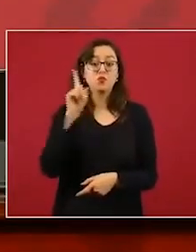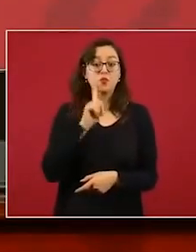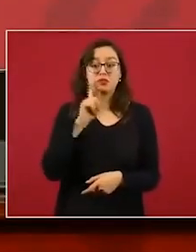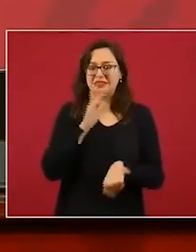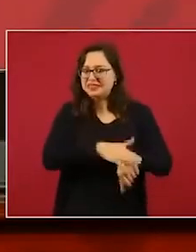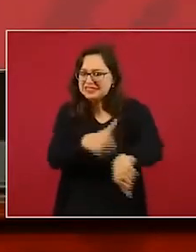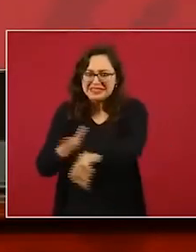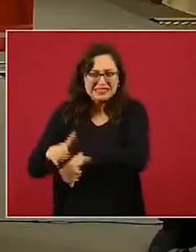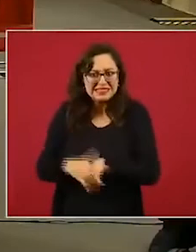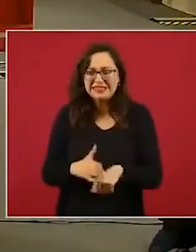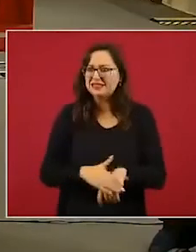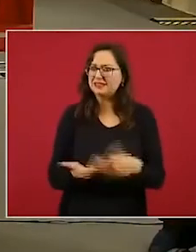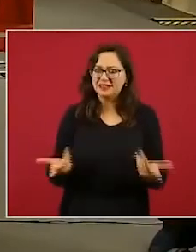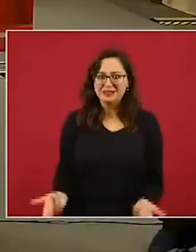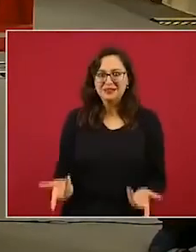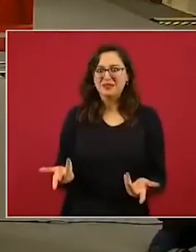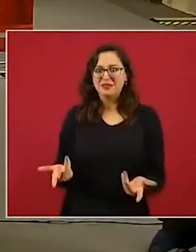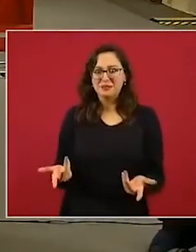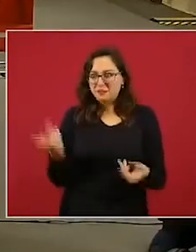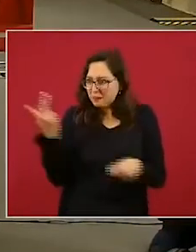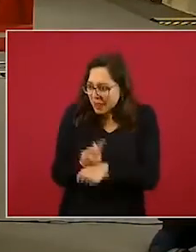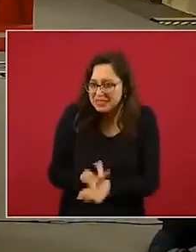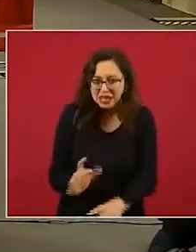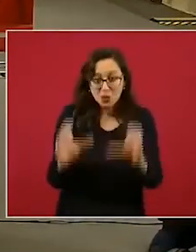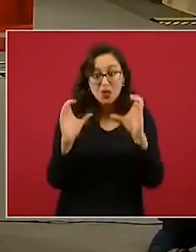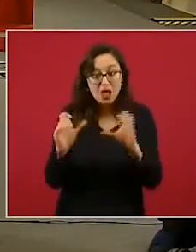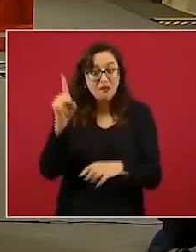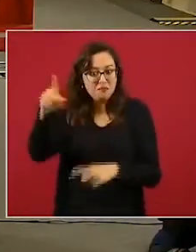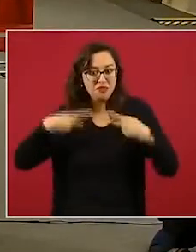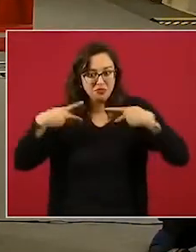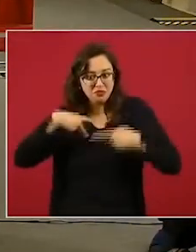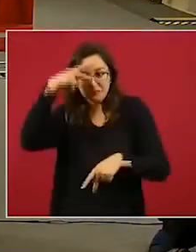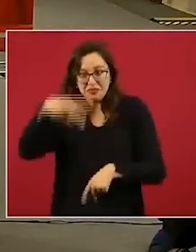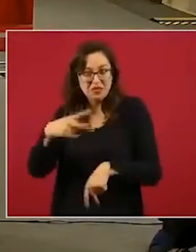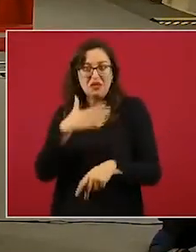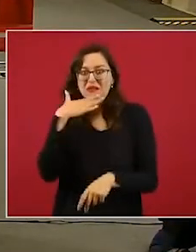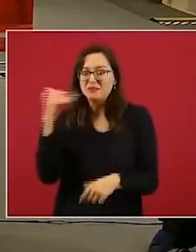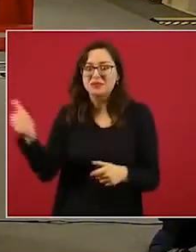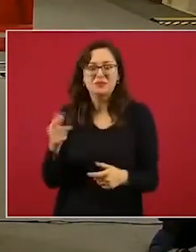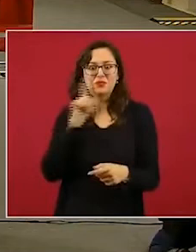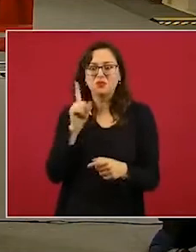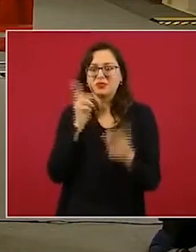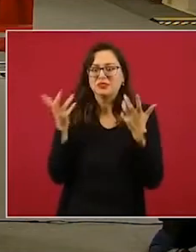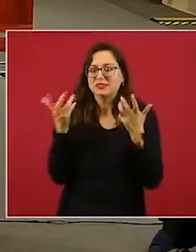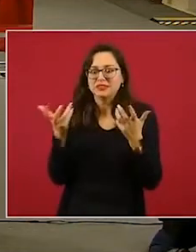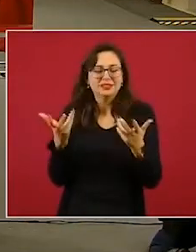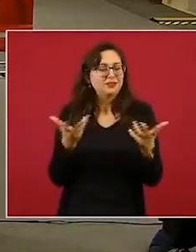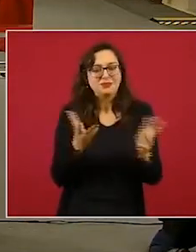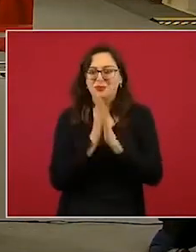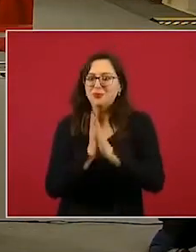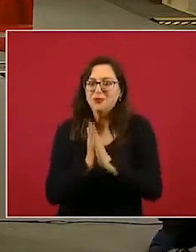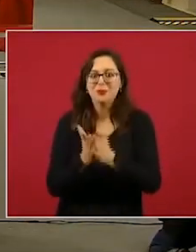otro lado lópez gárate le explicó que la llegada de la vacuna no terminara con la pandemia por lo que se espera que continúan repuntando los casos de